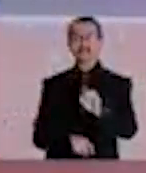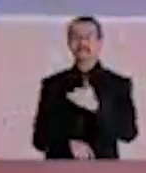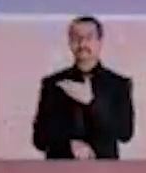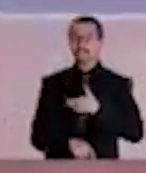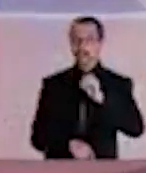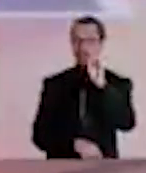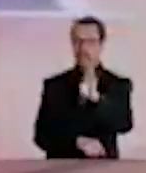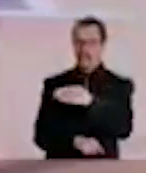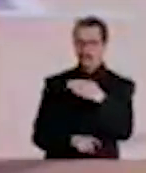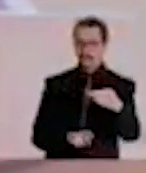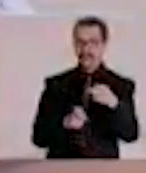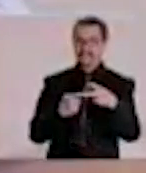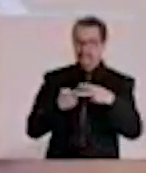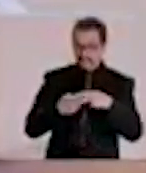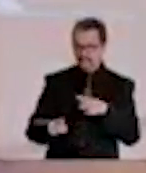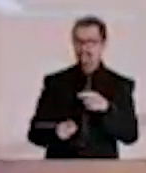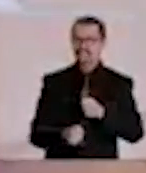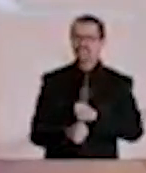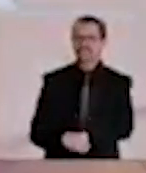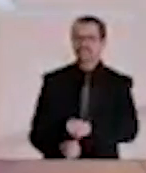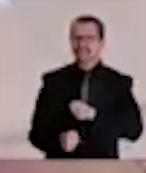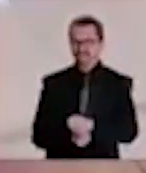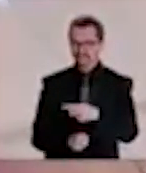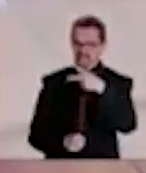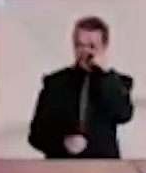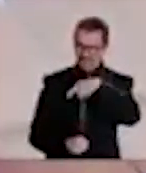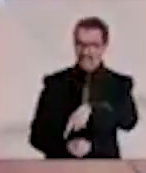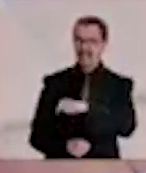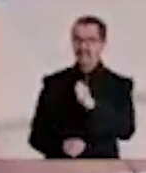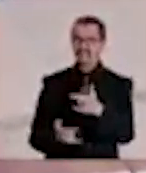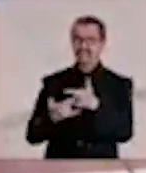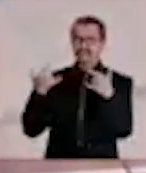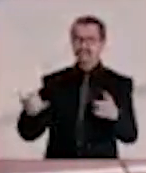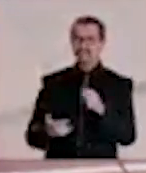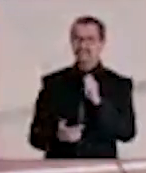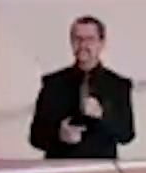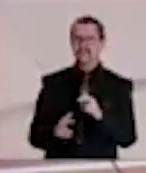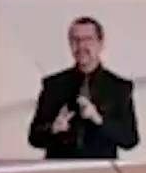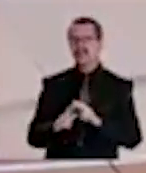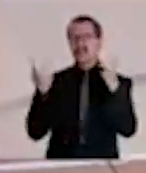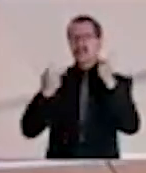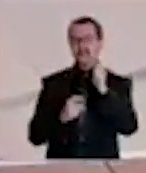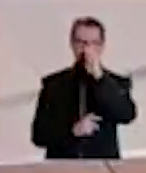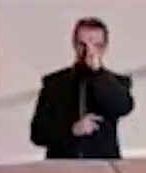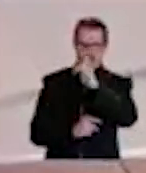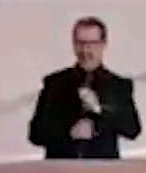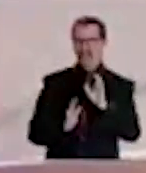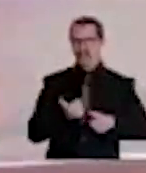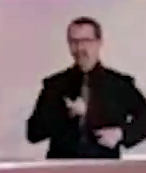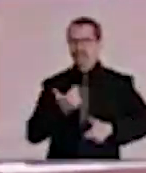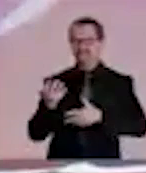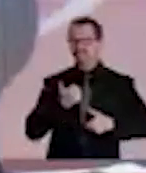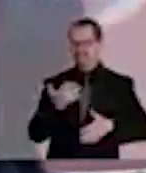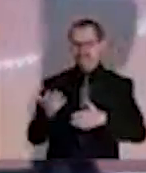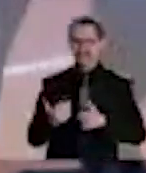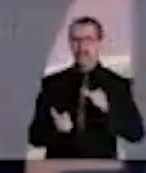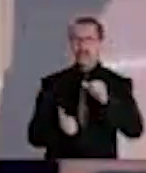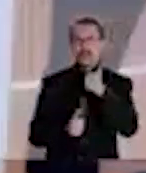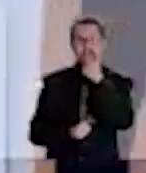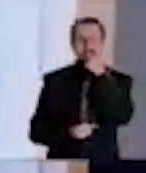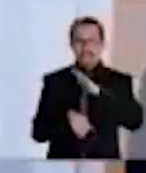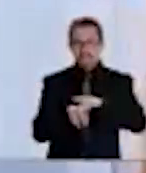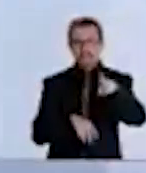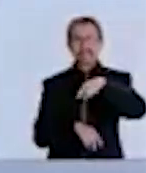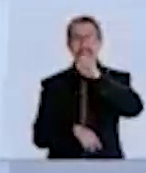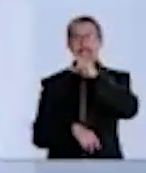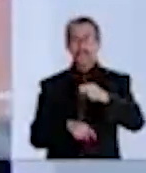deportaciones que mostré en nuestra historia se dio en esa administración efectivamente los migrantes hicieron un gran trabajo para